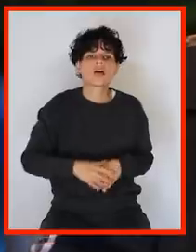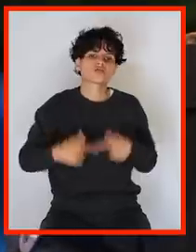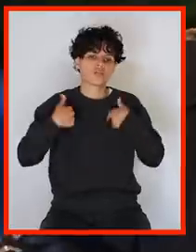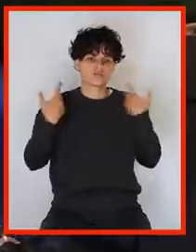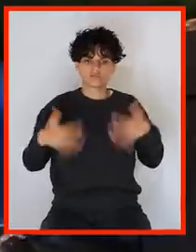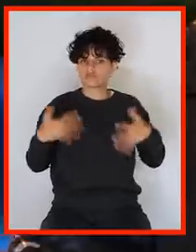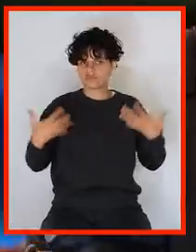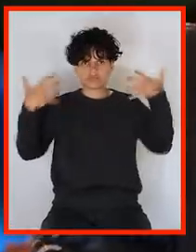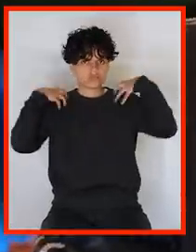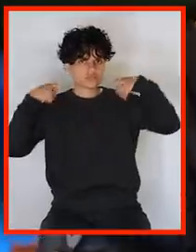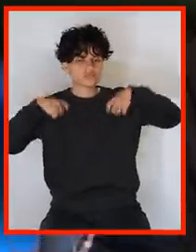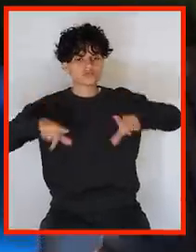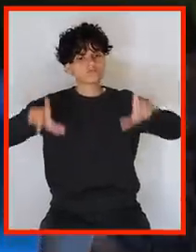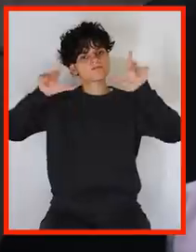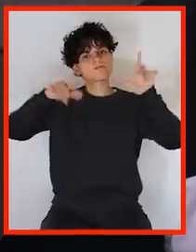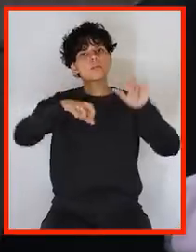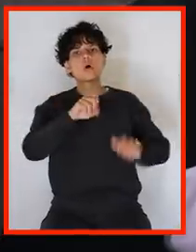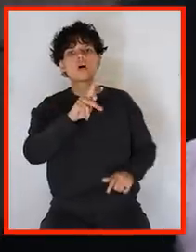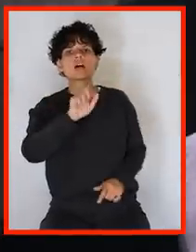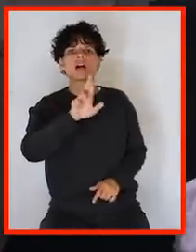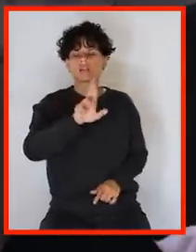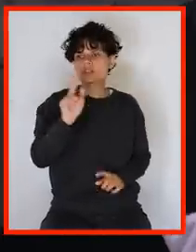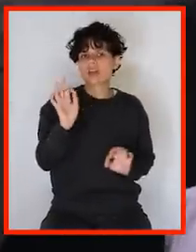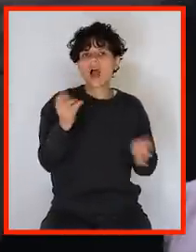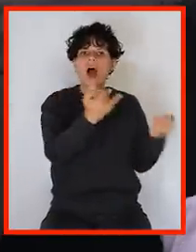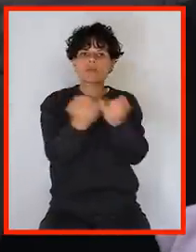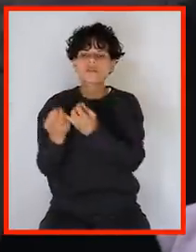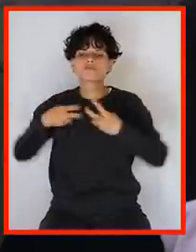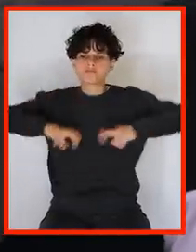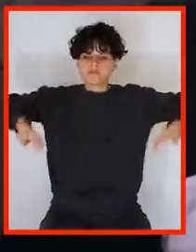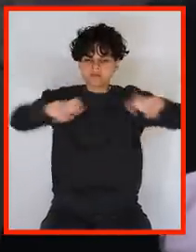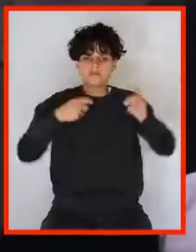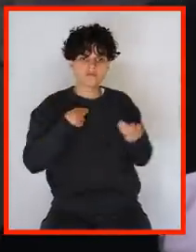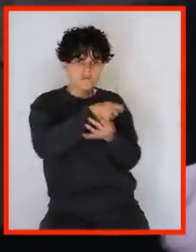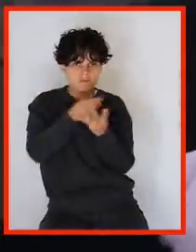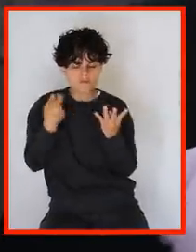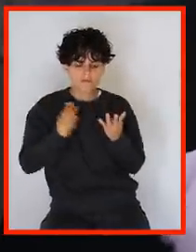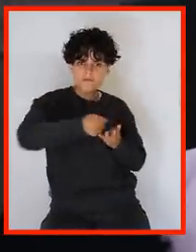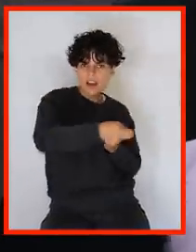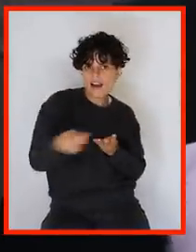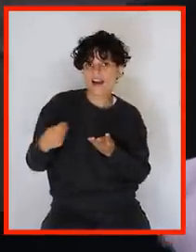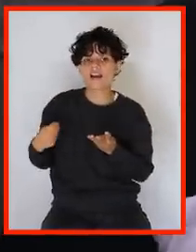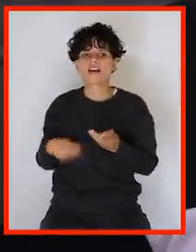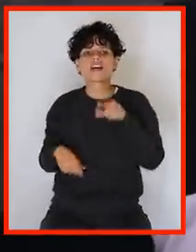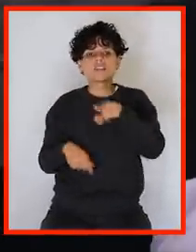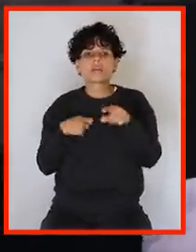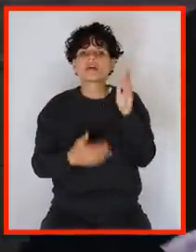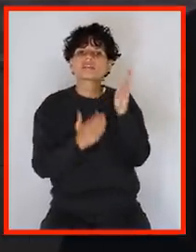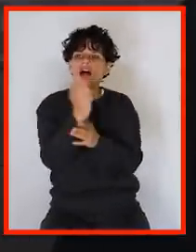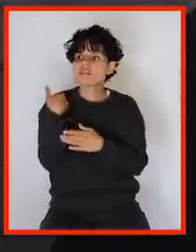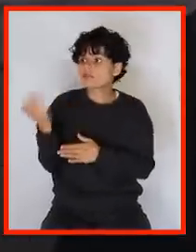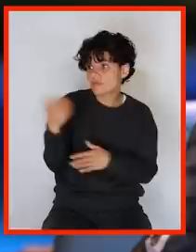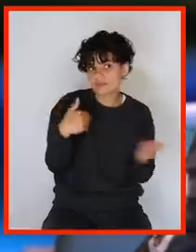O sea, lo vengo representando, soy abanderado del póker. ¿Te gusta juntarte a jugar con los amigos? ¿Va? Y me decían que tú armas el cabuinazo,